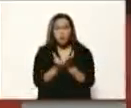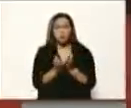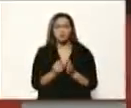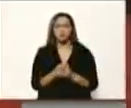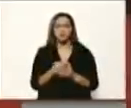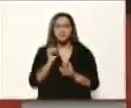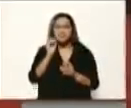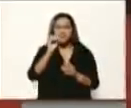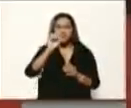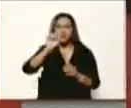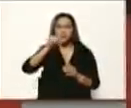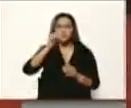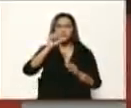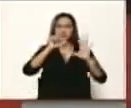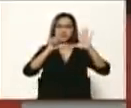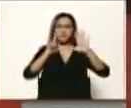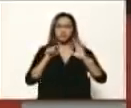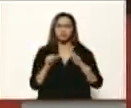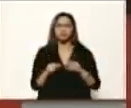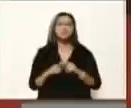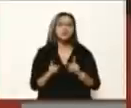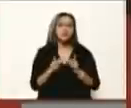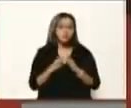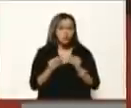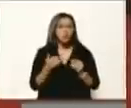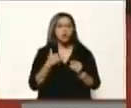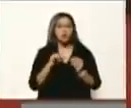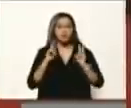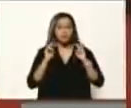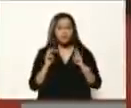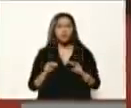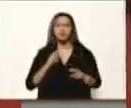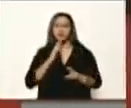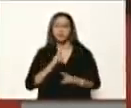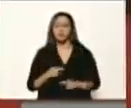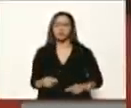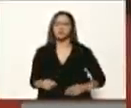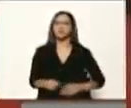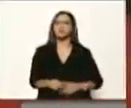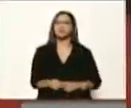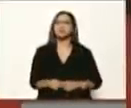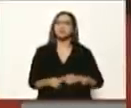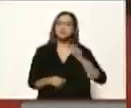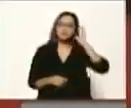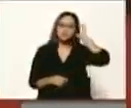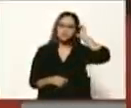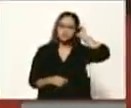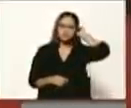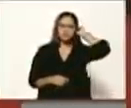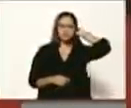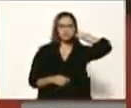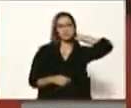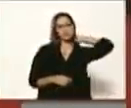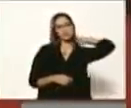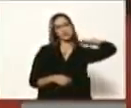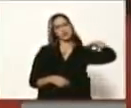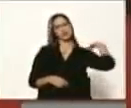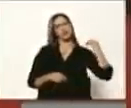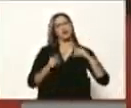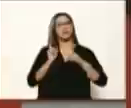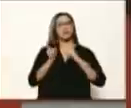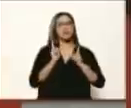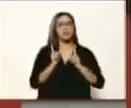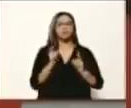0,7. Pero todas hay que investigarlas y darle respuesta. Algunas se le dará respuesta ahorita. Algunas se le está dando en este momento